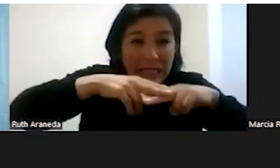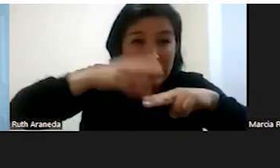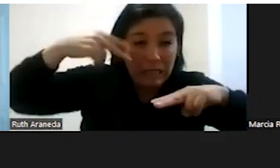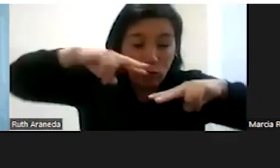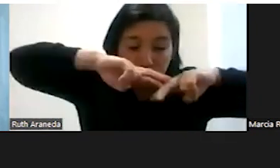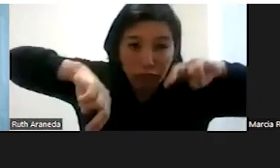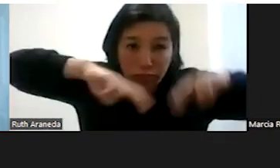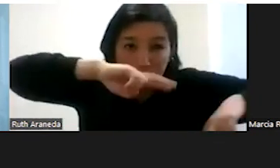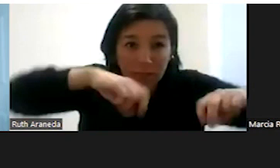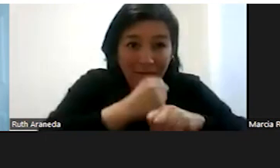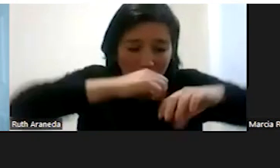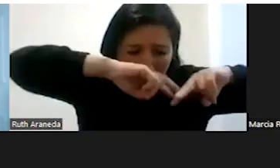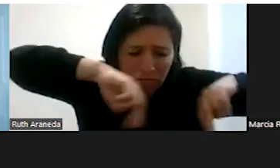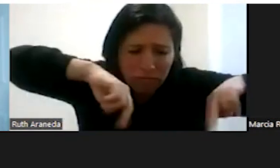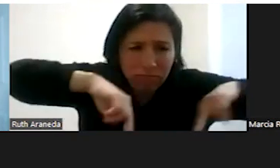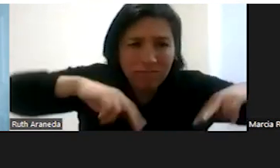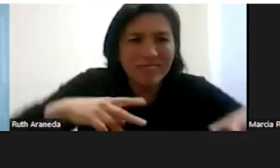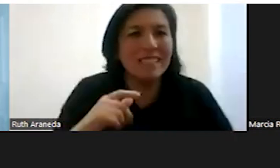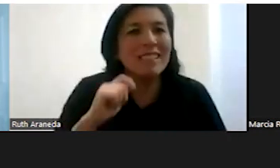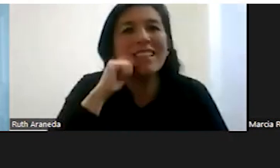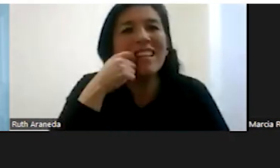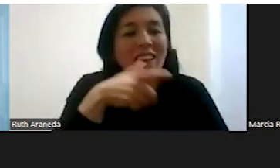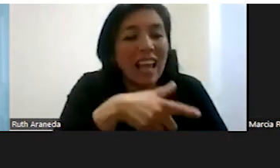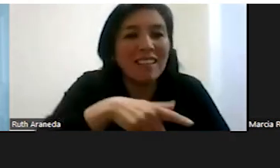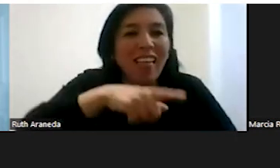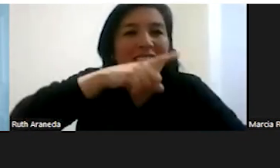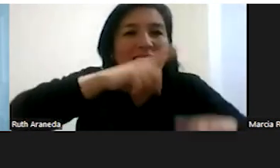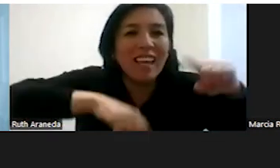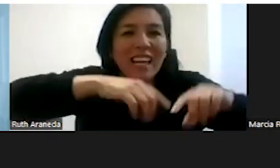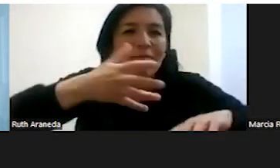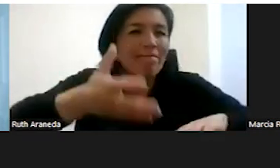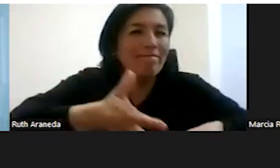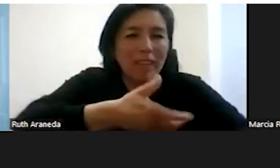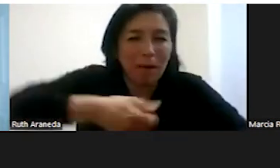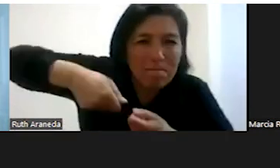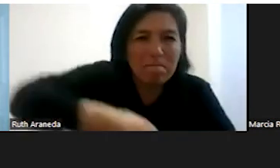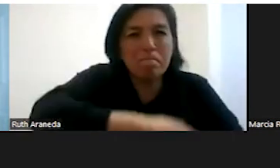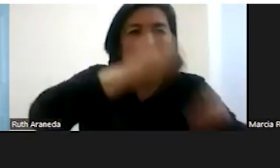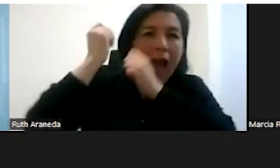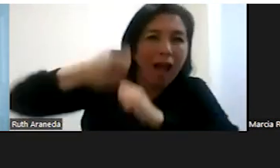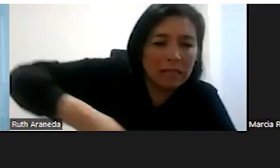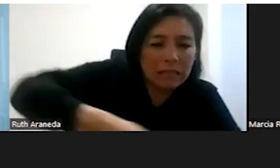de un sitio arqueológico implica la destrucción de un sitio arqueológico. Nosotros